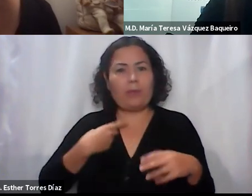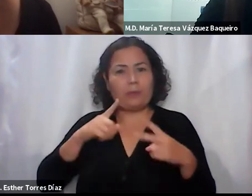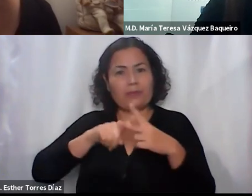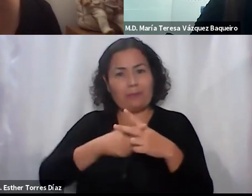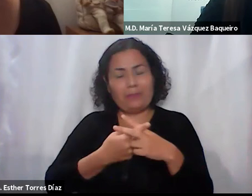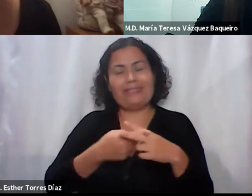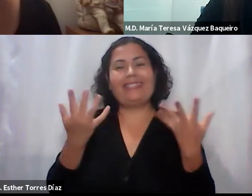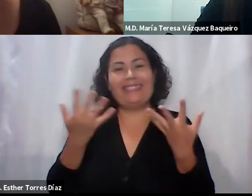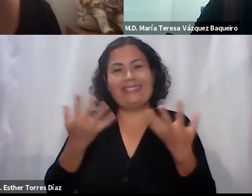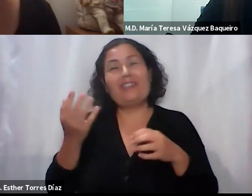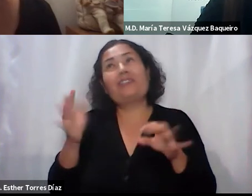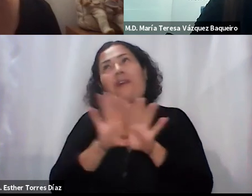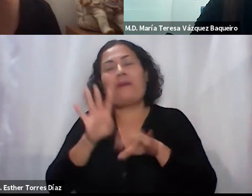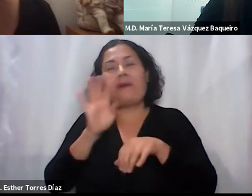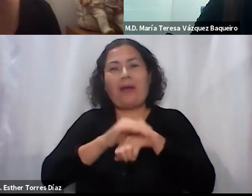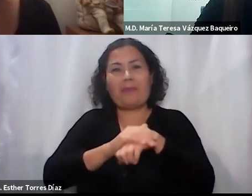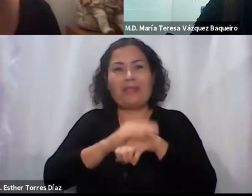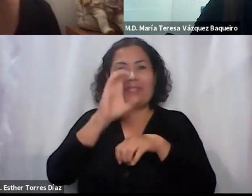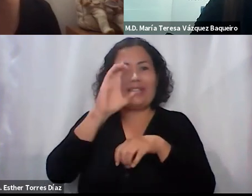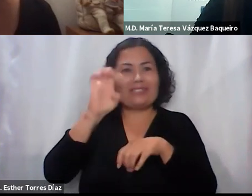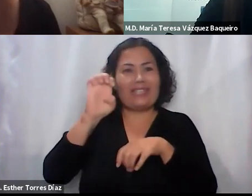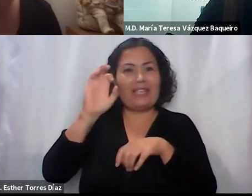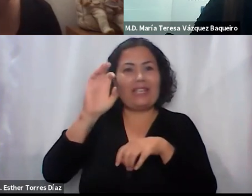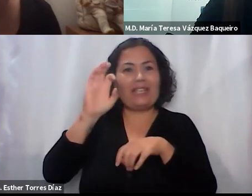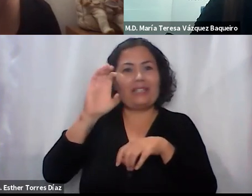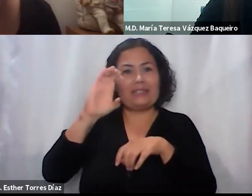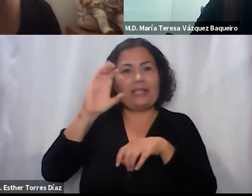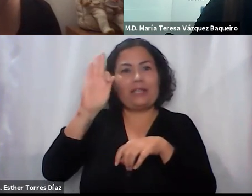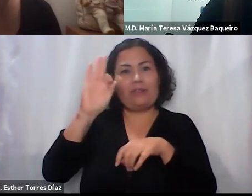Federal de Electricidad para ver cómo vamos a mover esos postes.